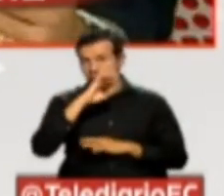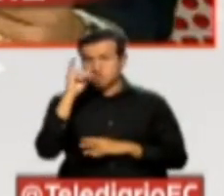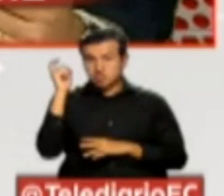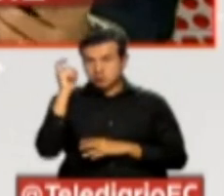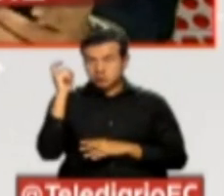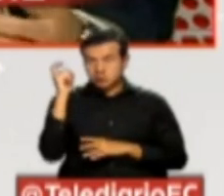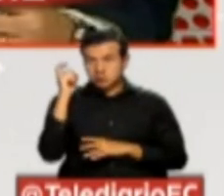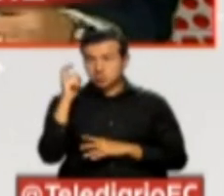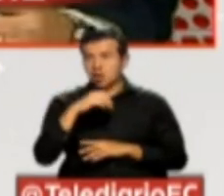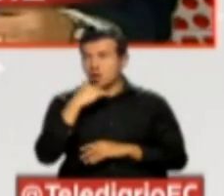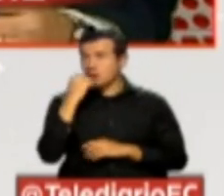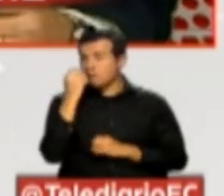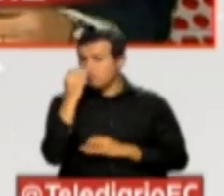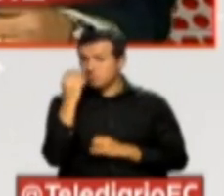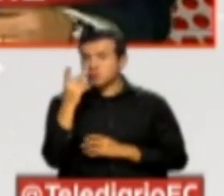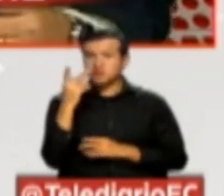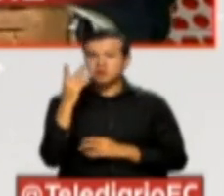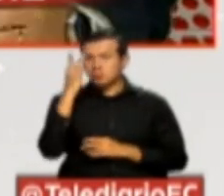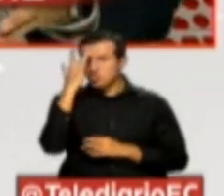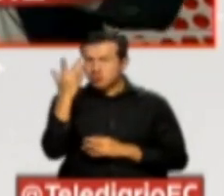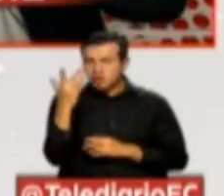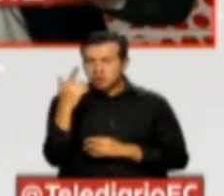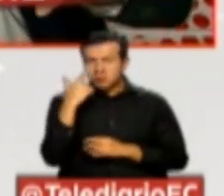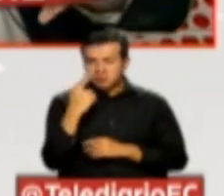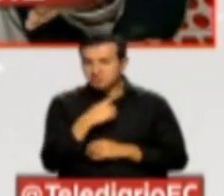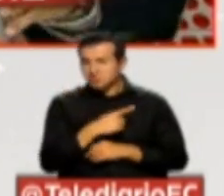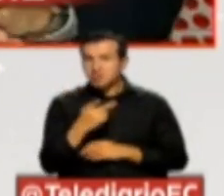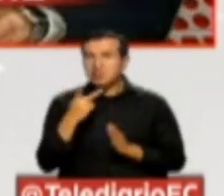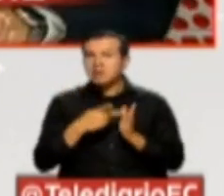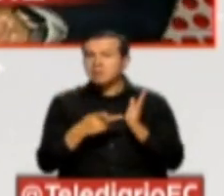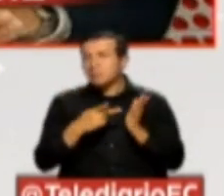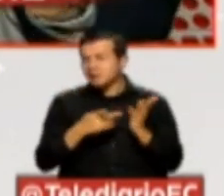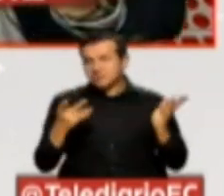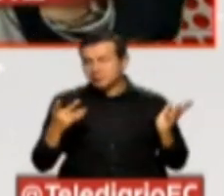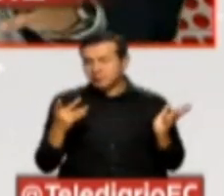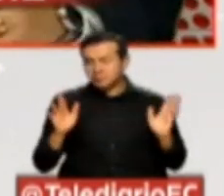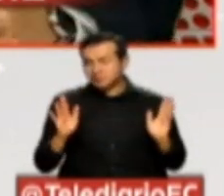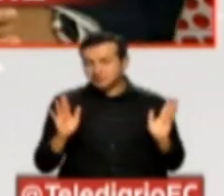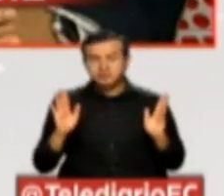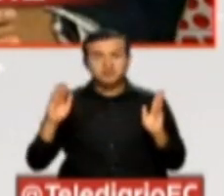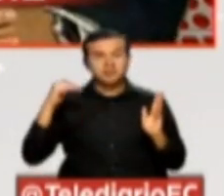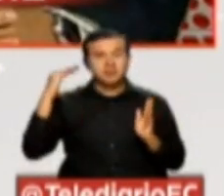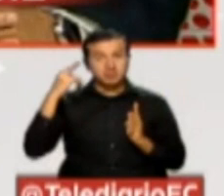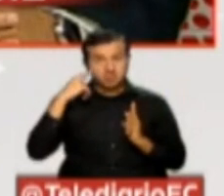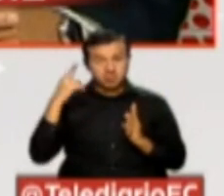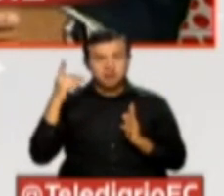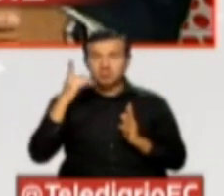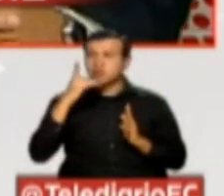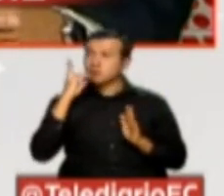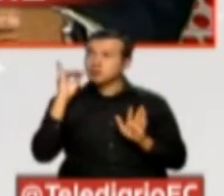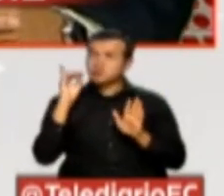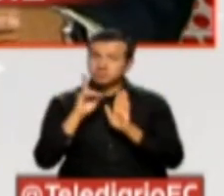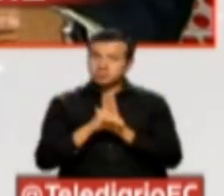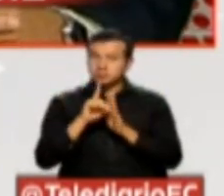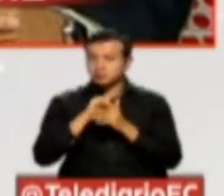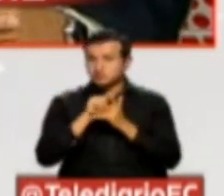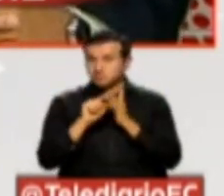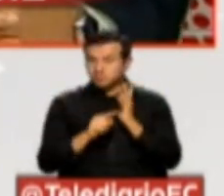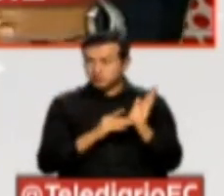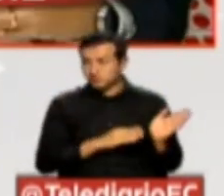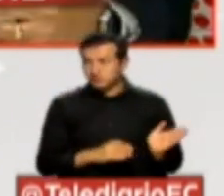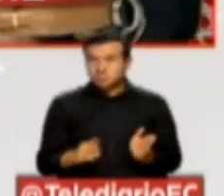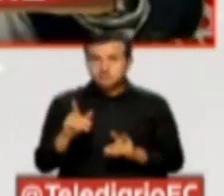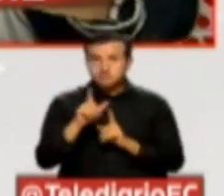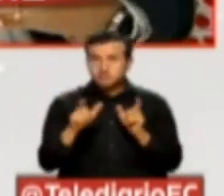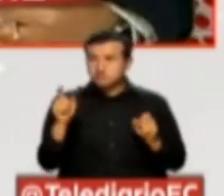ni siquiera una versión para poder conocer claramente qué pasó ahí. Y luego seguramente vendrán la formulación de cargo. Si es que